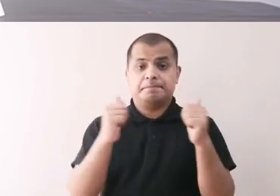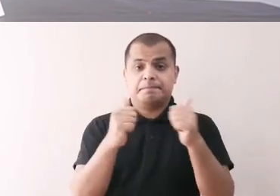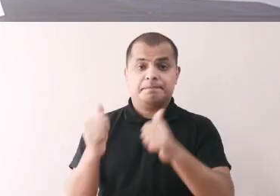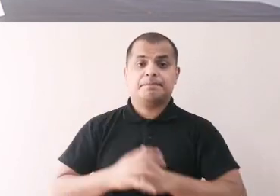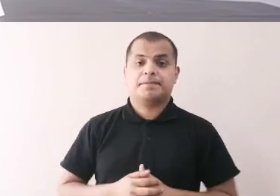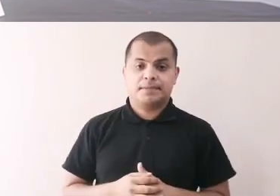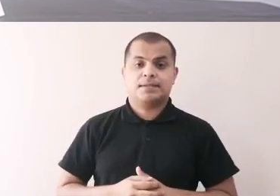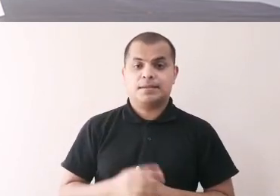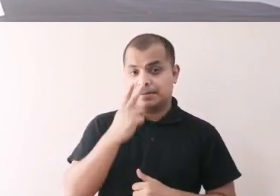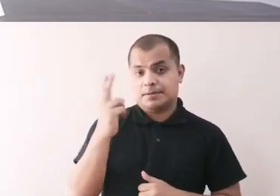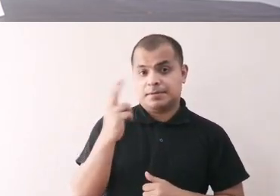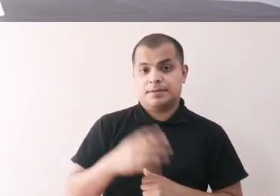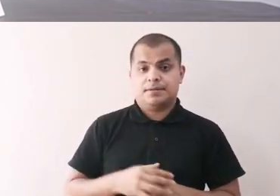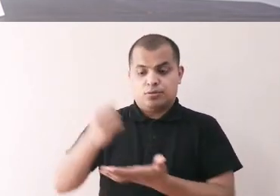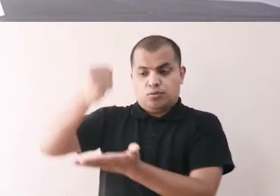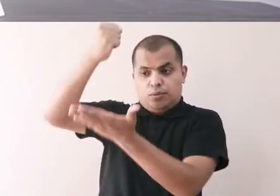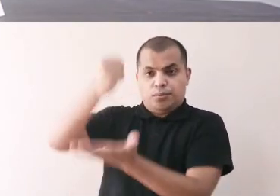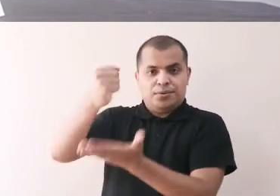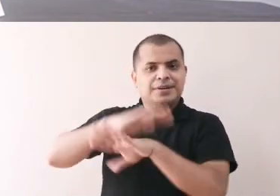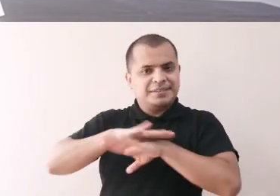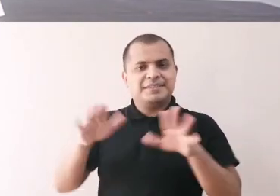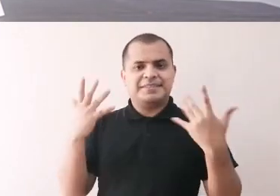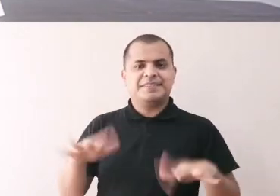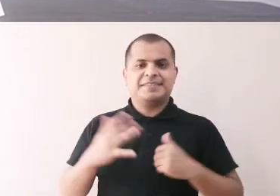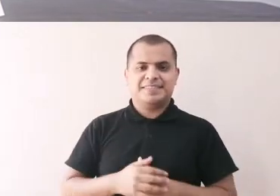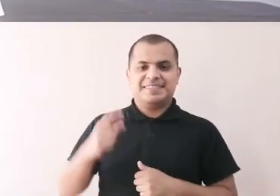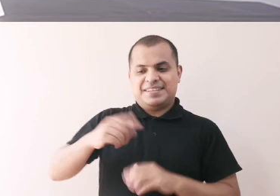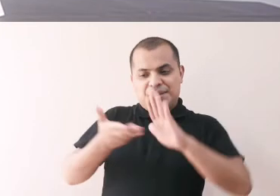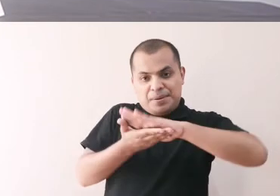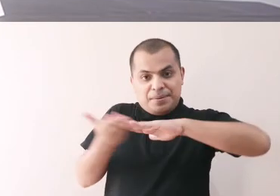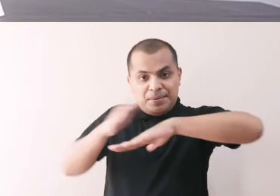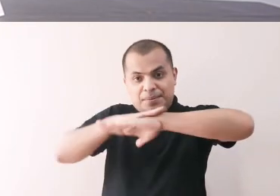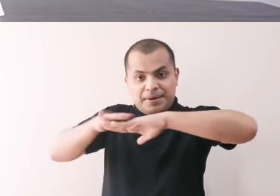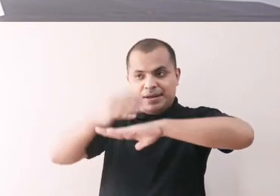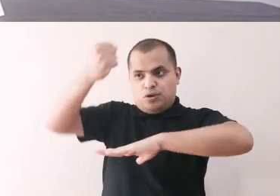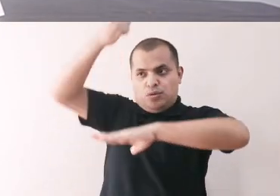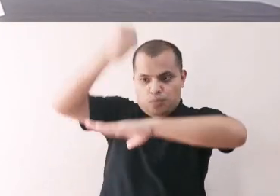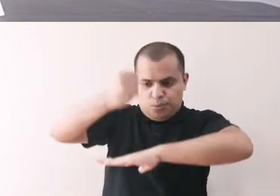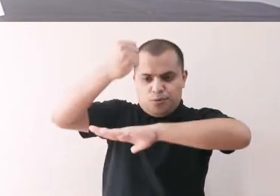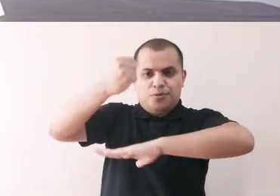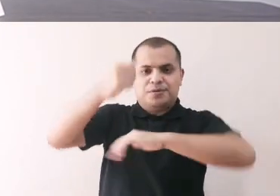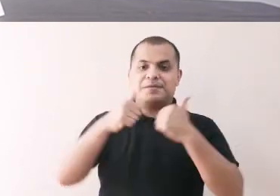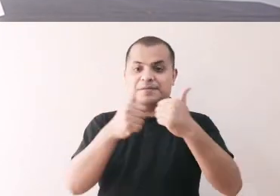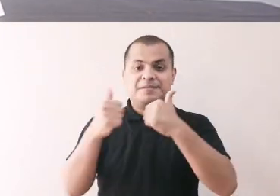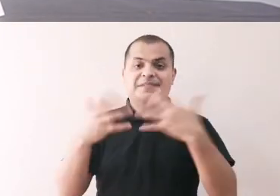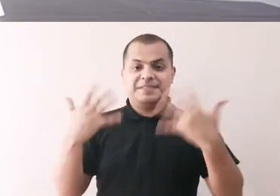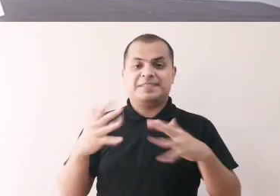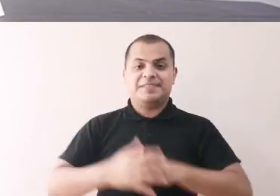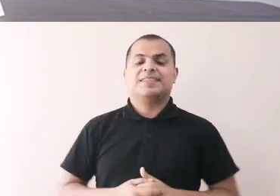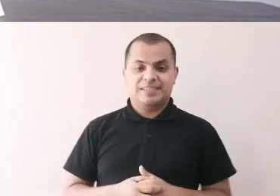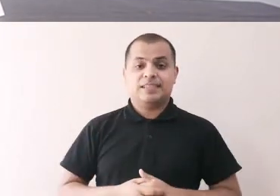está. Miren, terminamos. Acá está nuestra base y nuestro conito. Ahí está muy